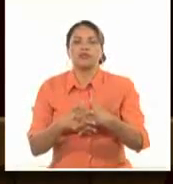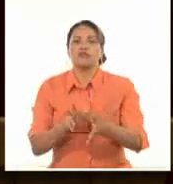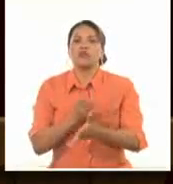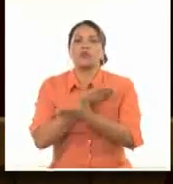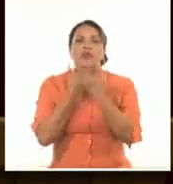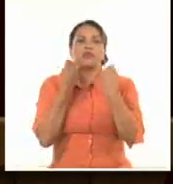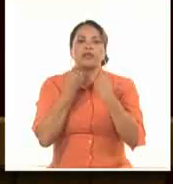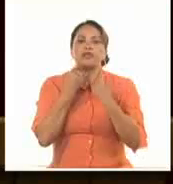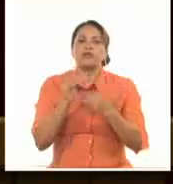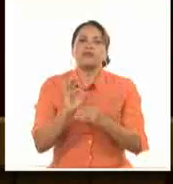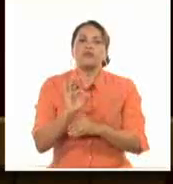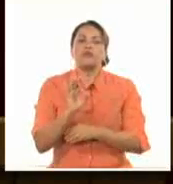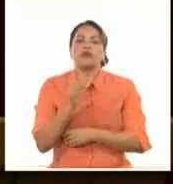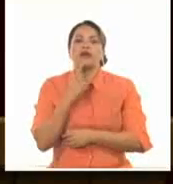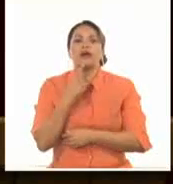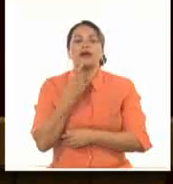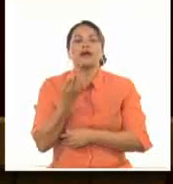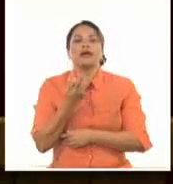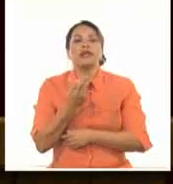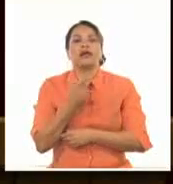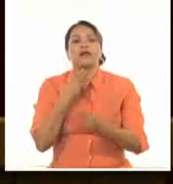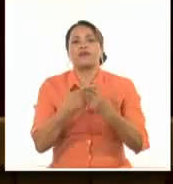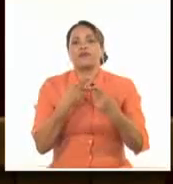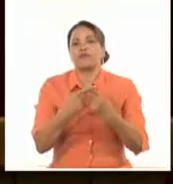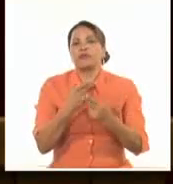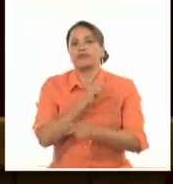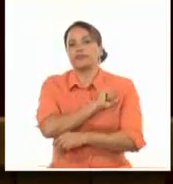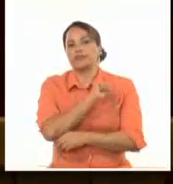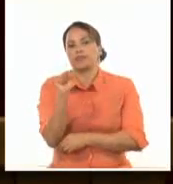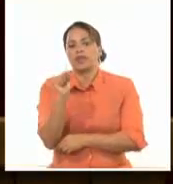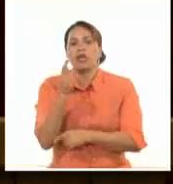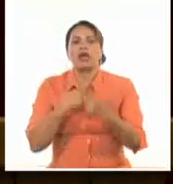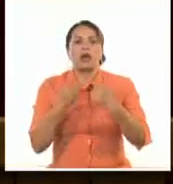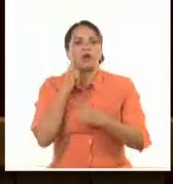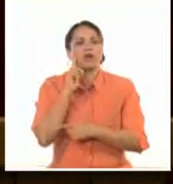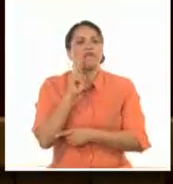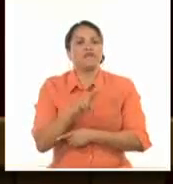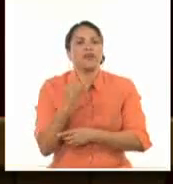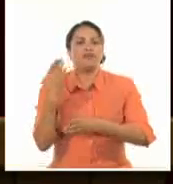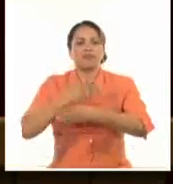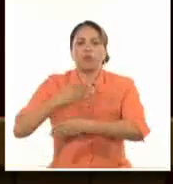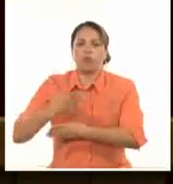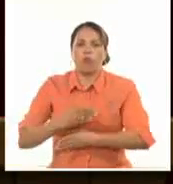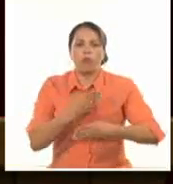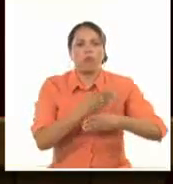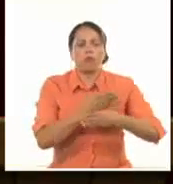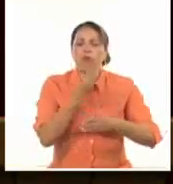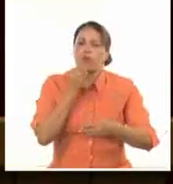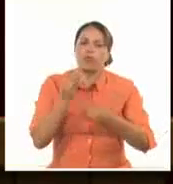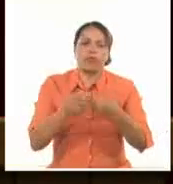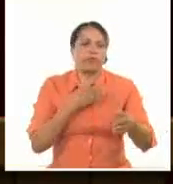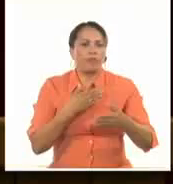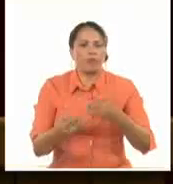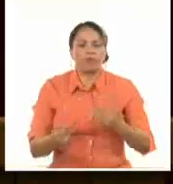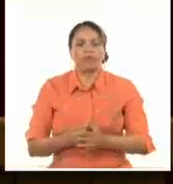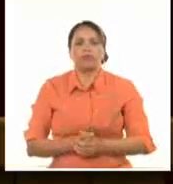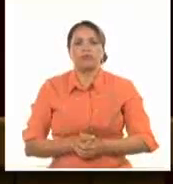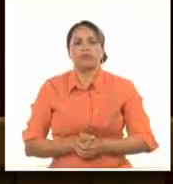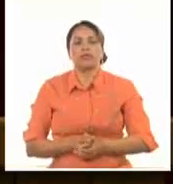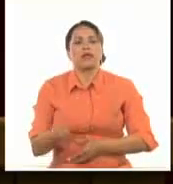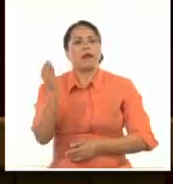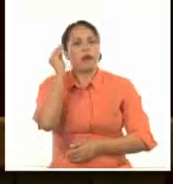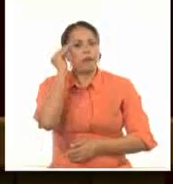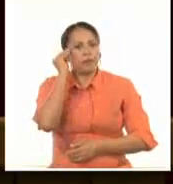triunfo, por insalvables que parezcan los obstáculos poderosos de los enemigos o grandes los peligros, a aprender y